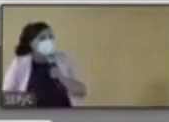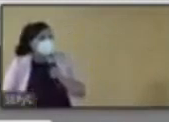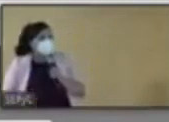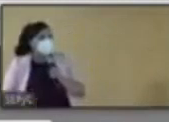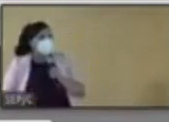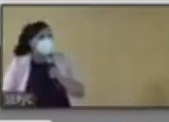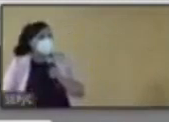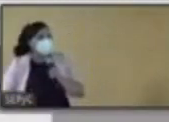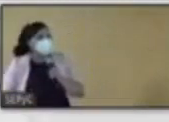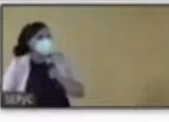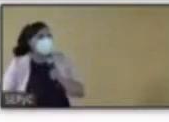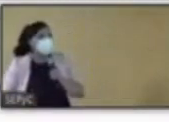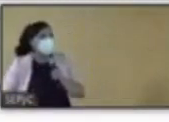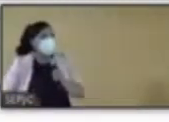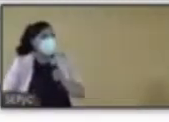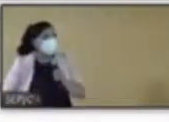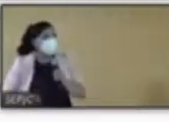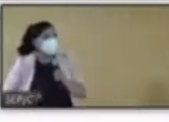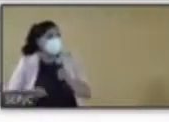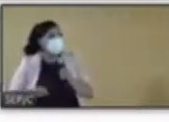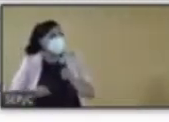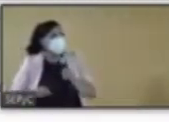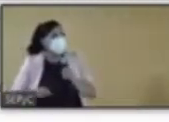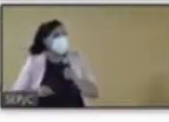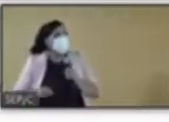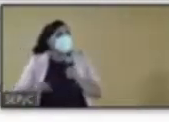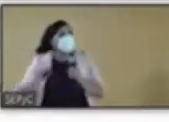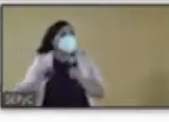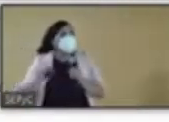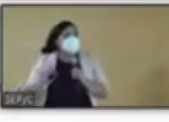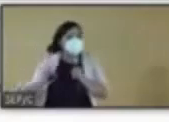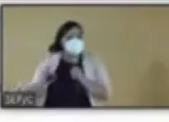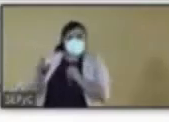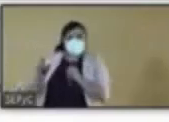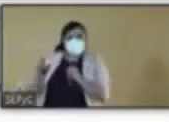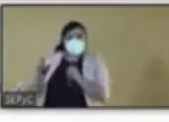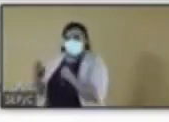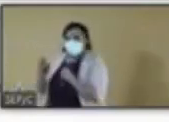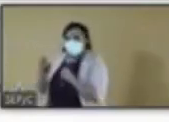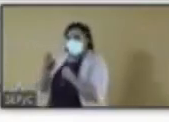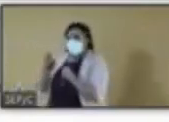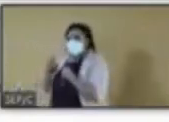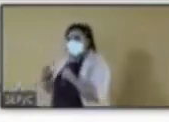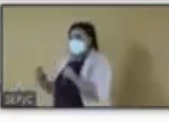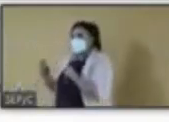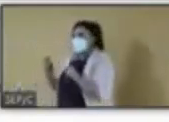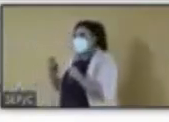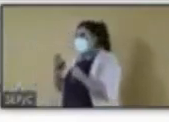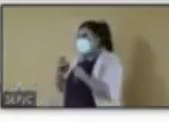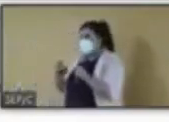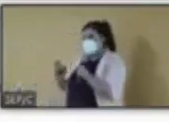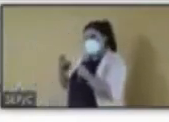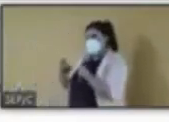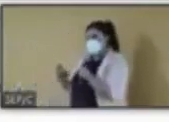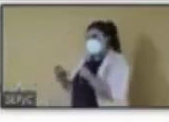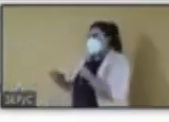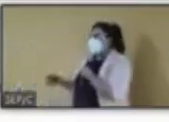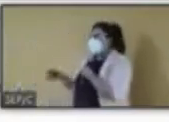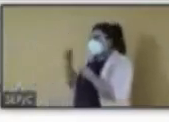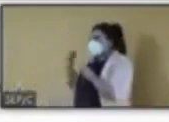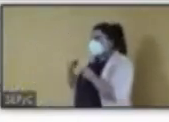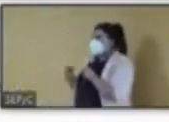La declaración patrimonial, que es el otro documento que nos aparece aquí, no la vamos a entregar a ninguna